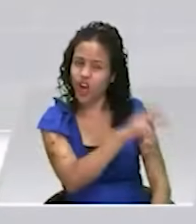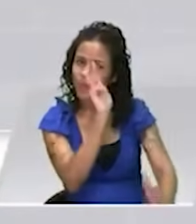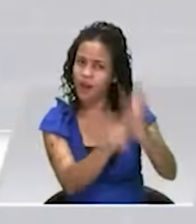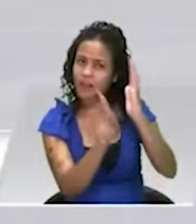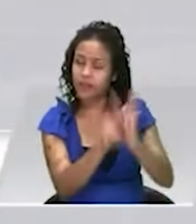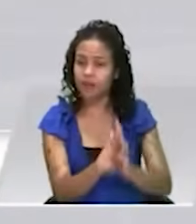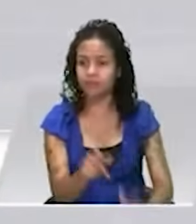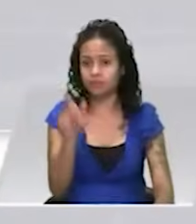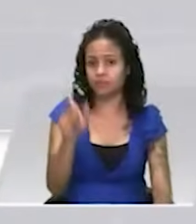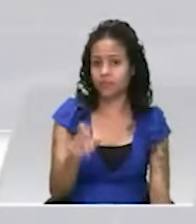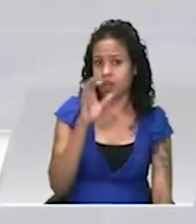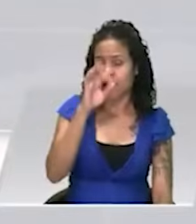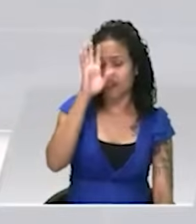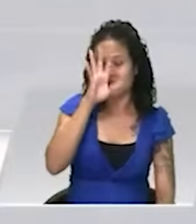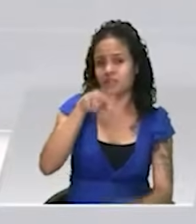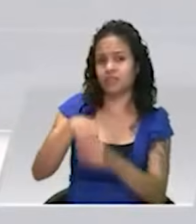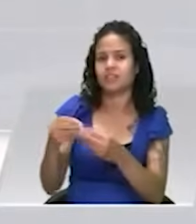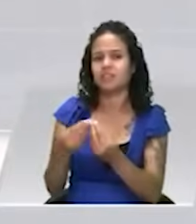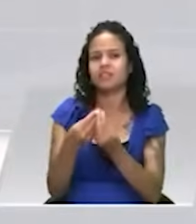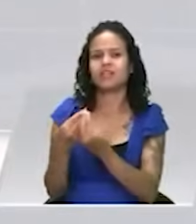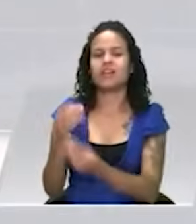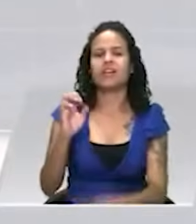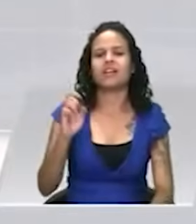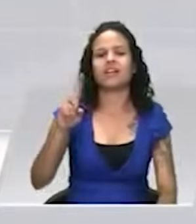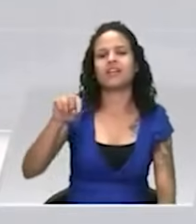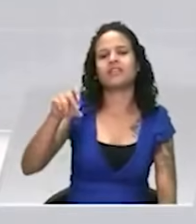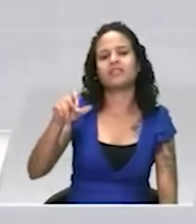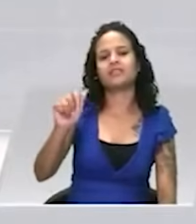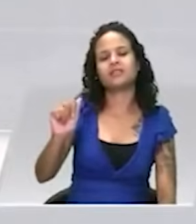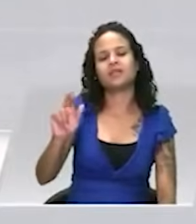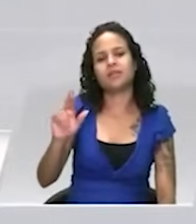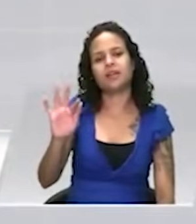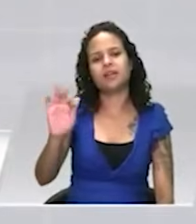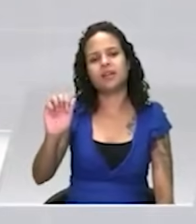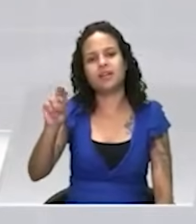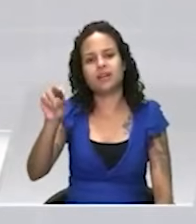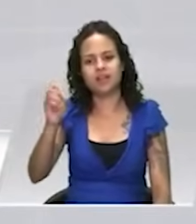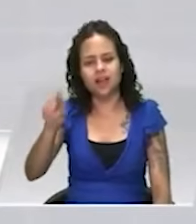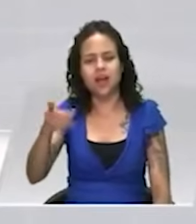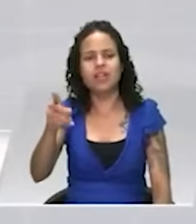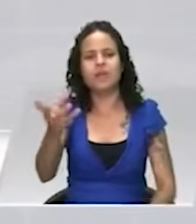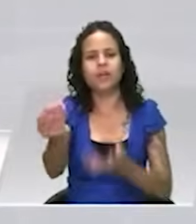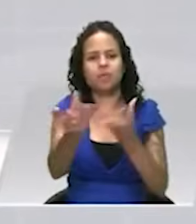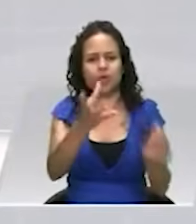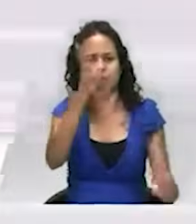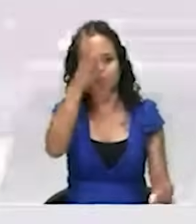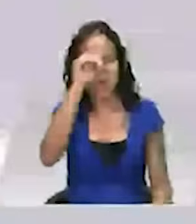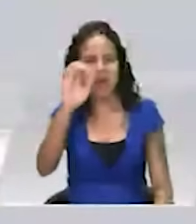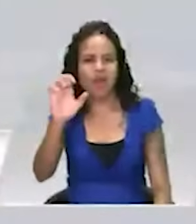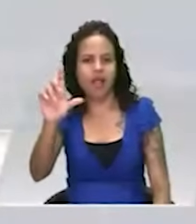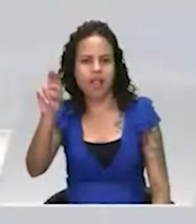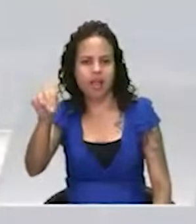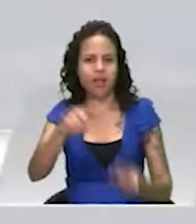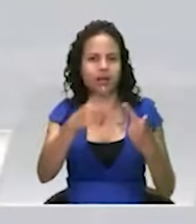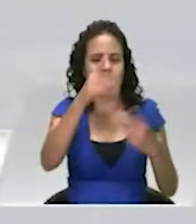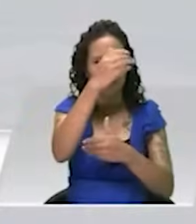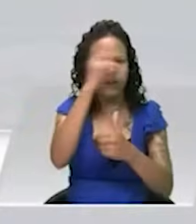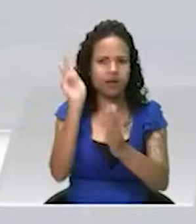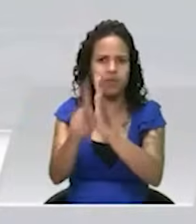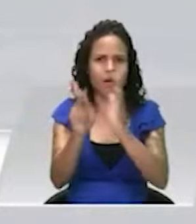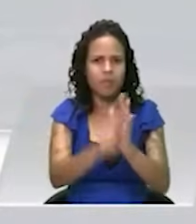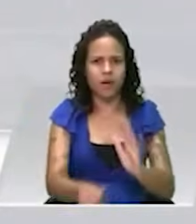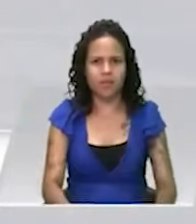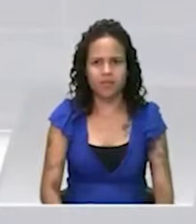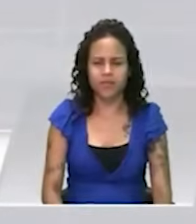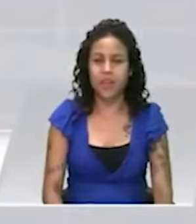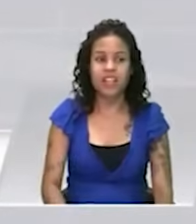miembro del grupo criminal Los Espartanos, también lanzó ataques contra los grupos criminales del ELN y las FARC. Ya pedí 70.000